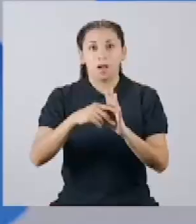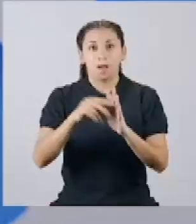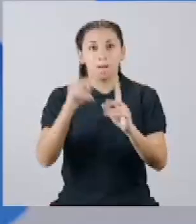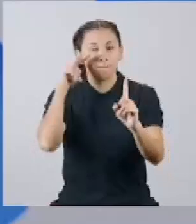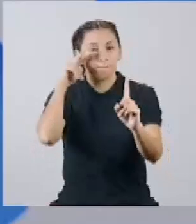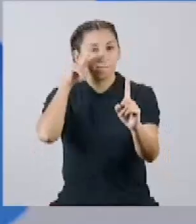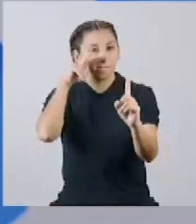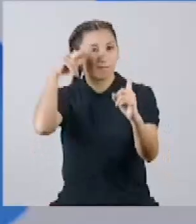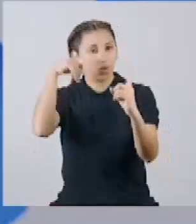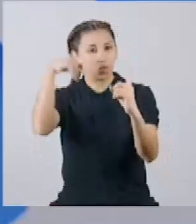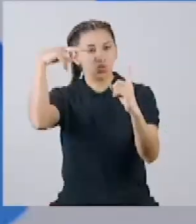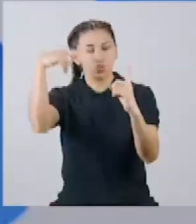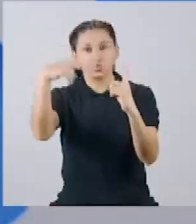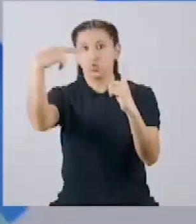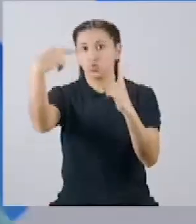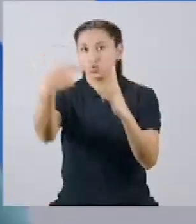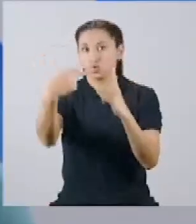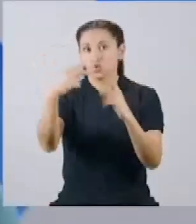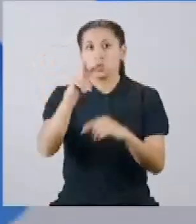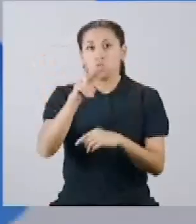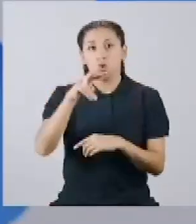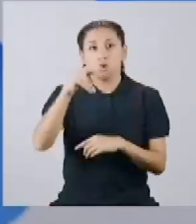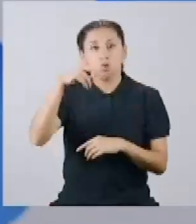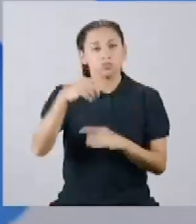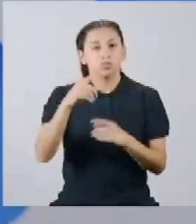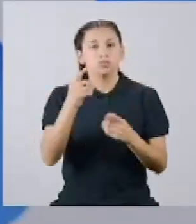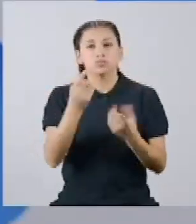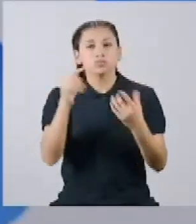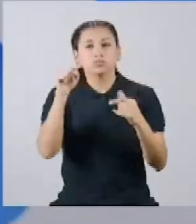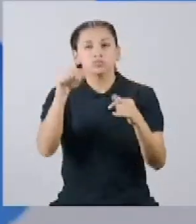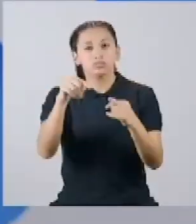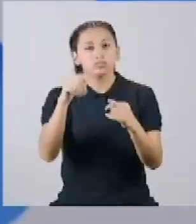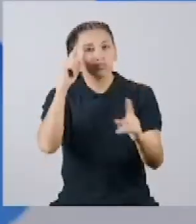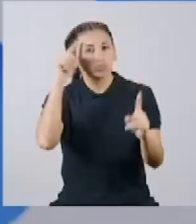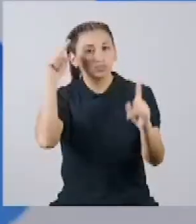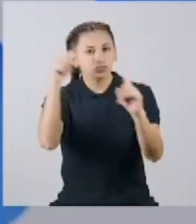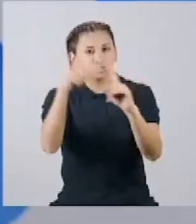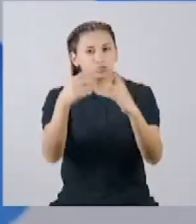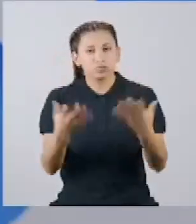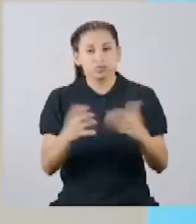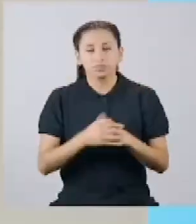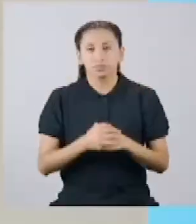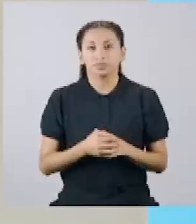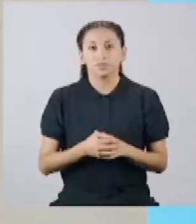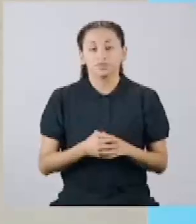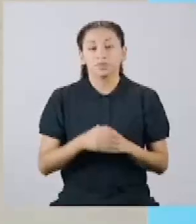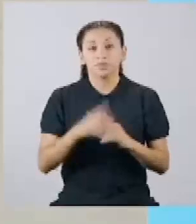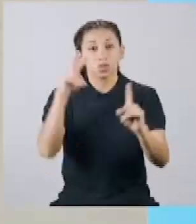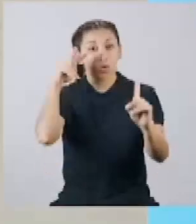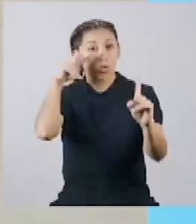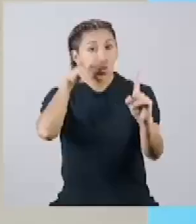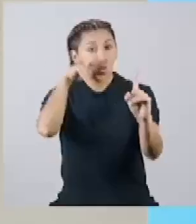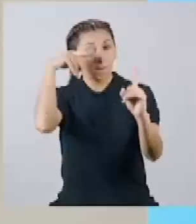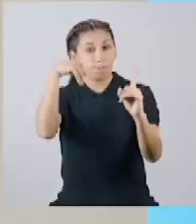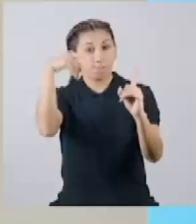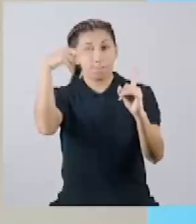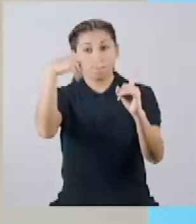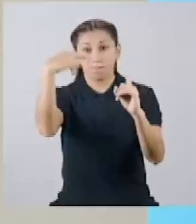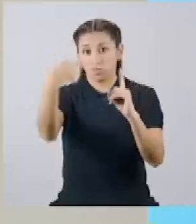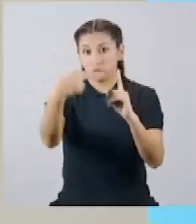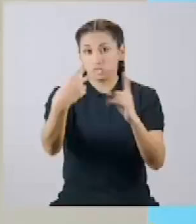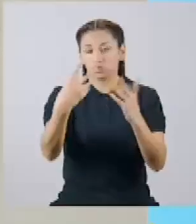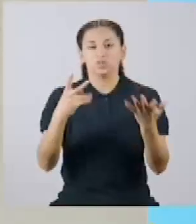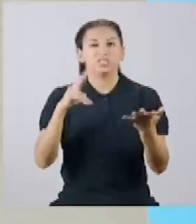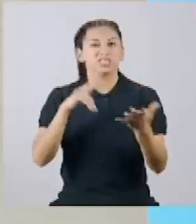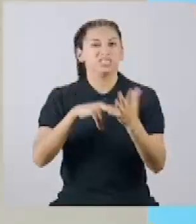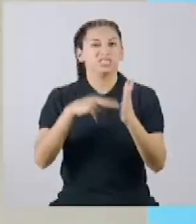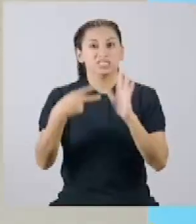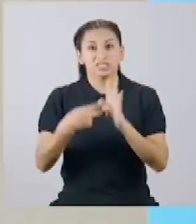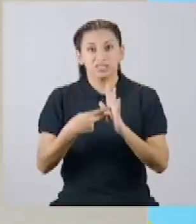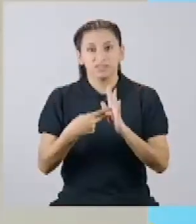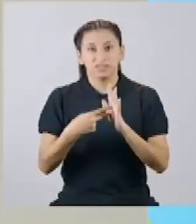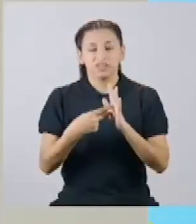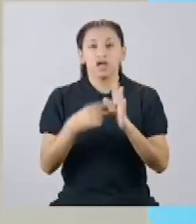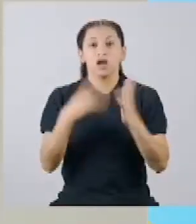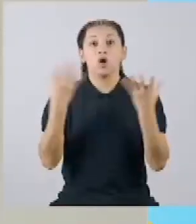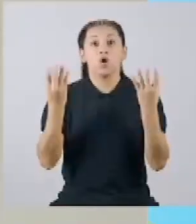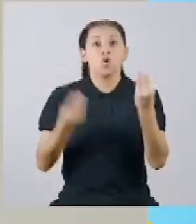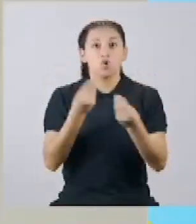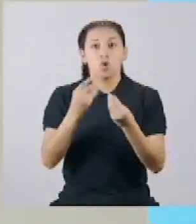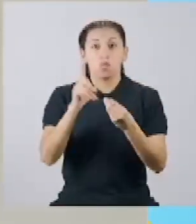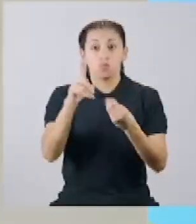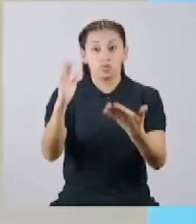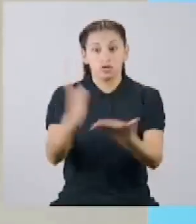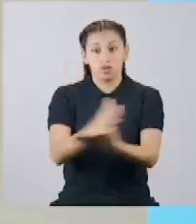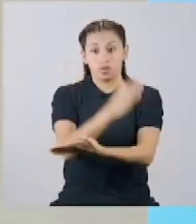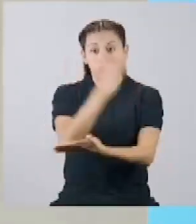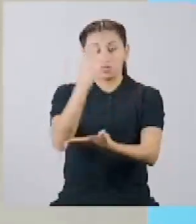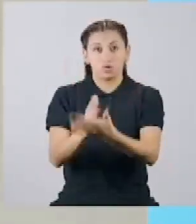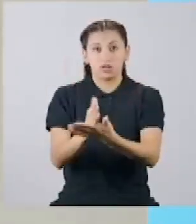punto de vista en la fase definir del Design Thinking? El punto de vista en la fase definir se basa en la